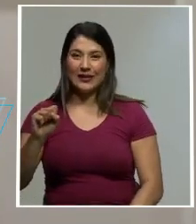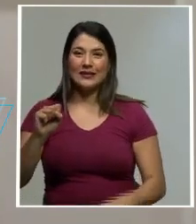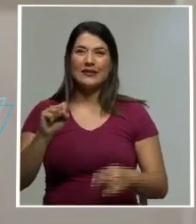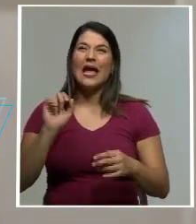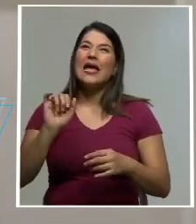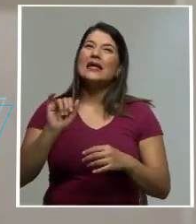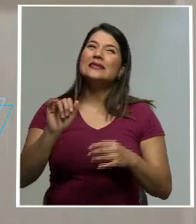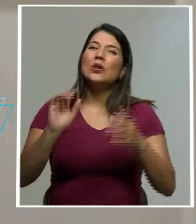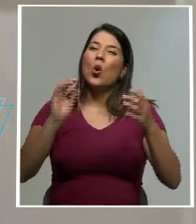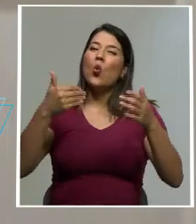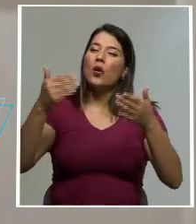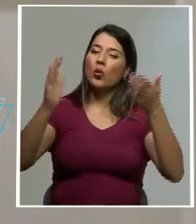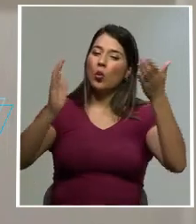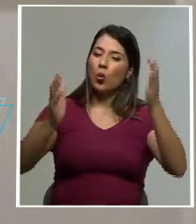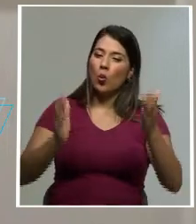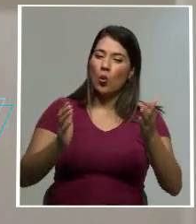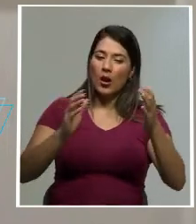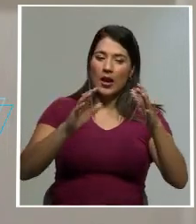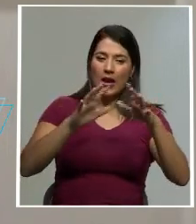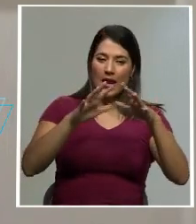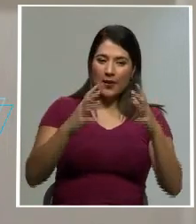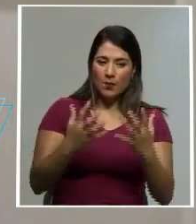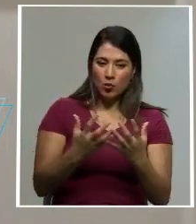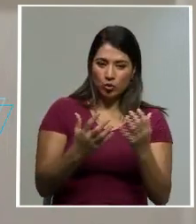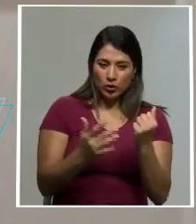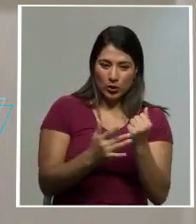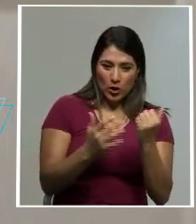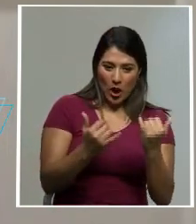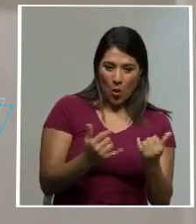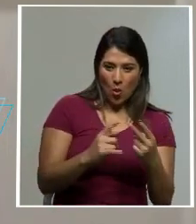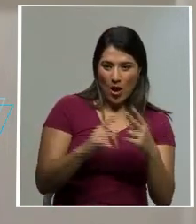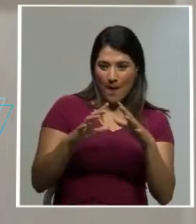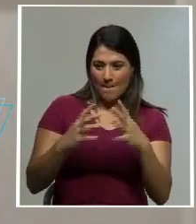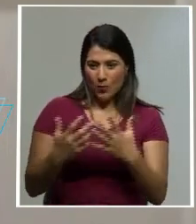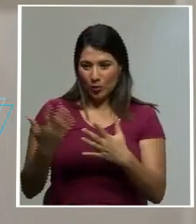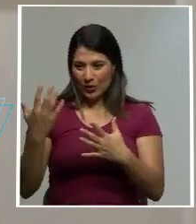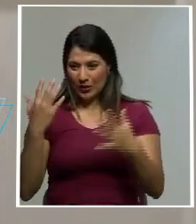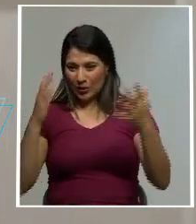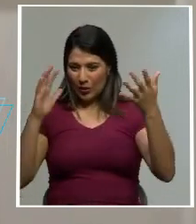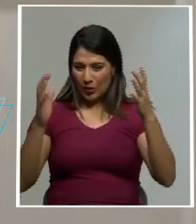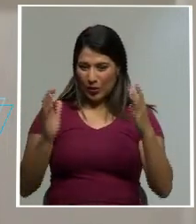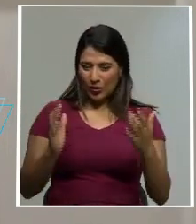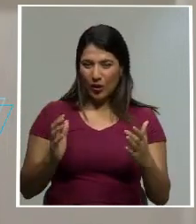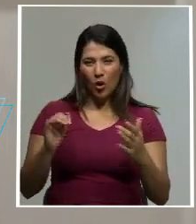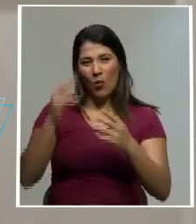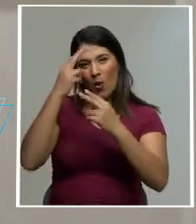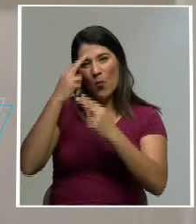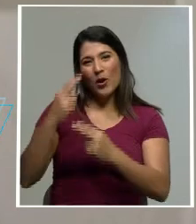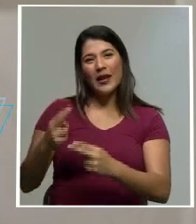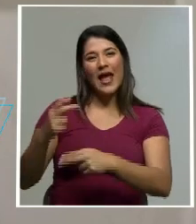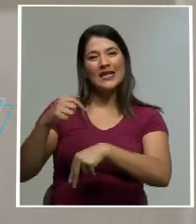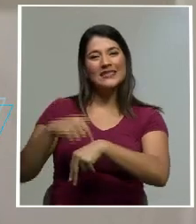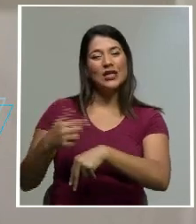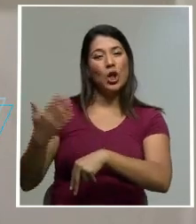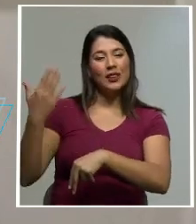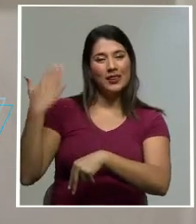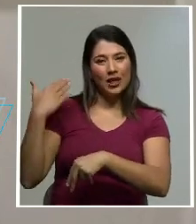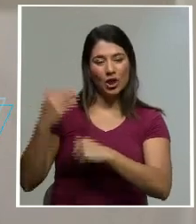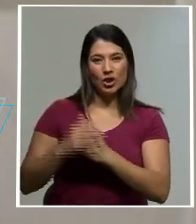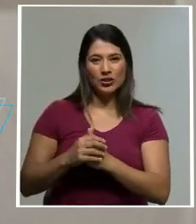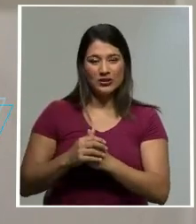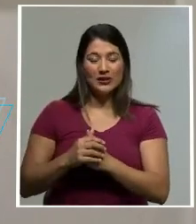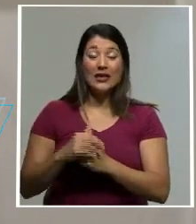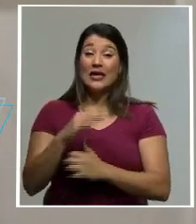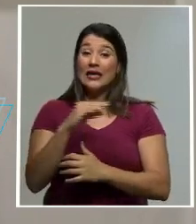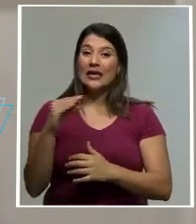analógico y ese mundo digital, digamos, y cómo se acaba el siglo. Entonces es una especie de homenaje al siglo anterior y una especie